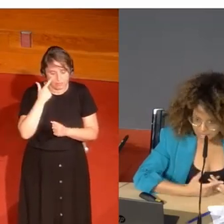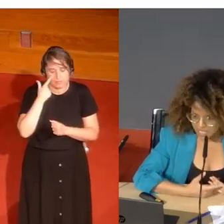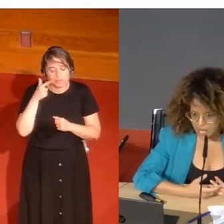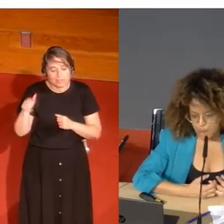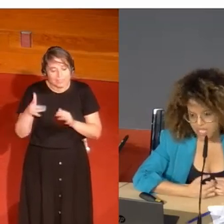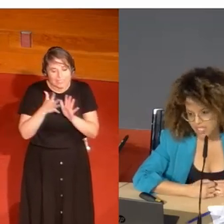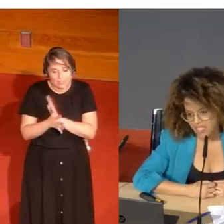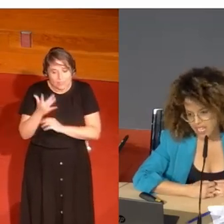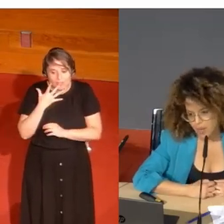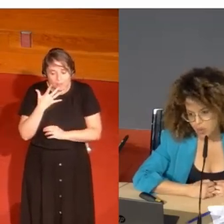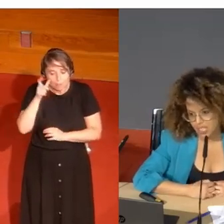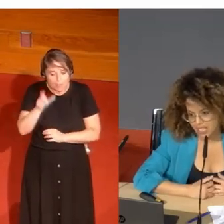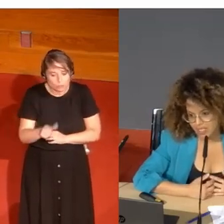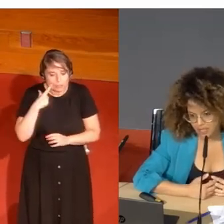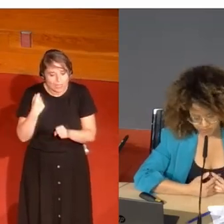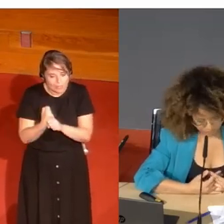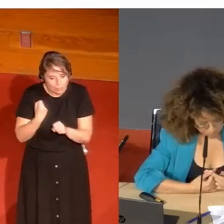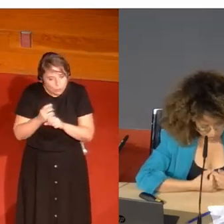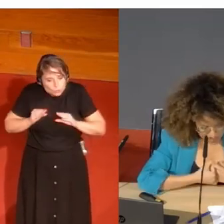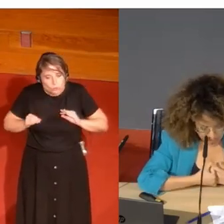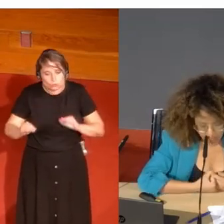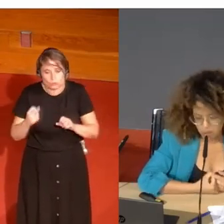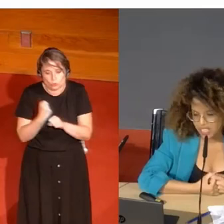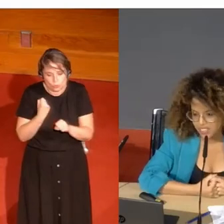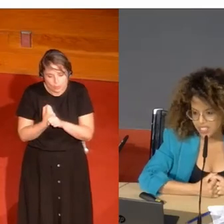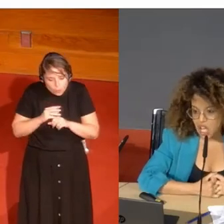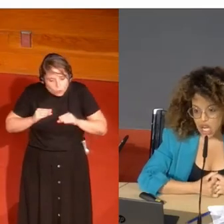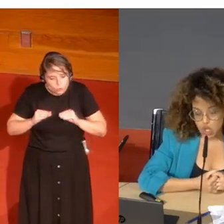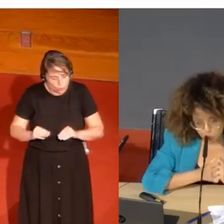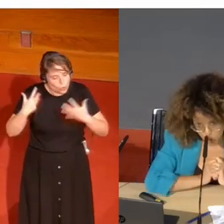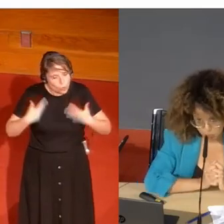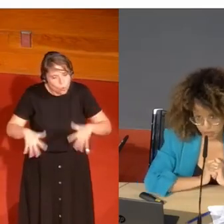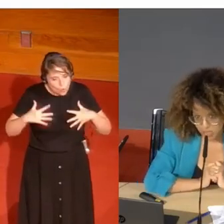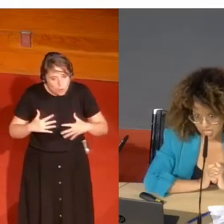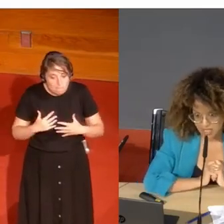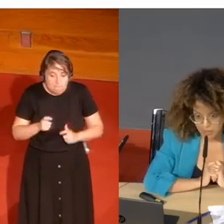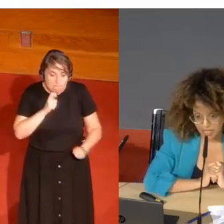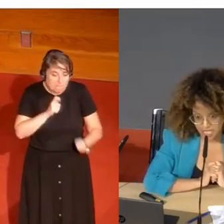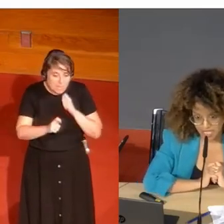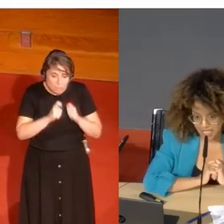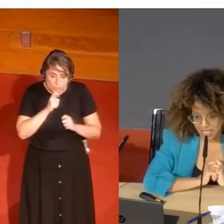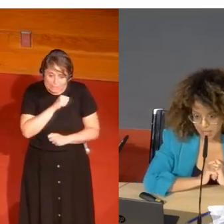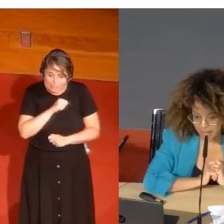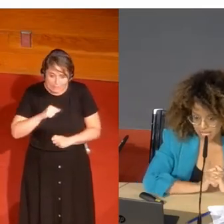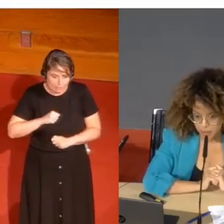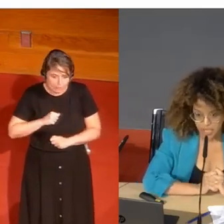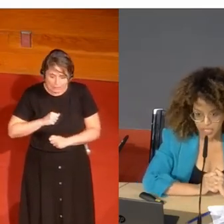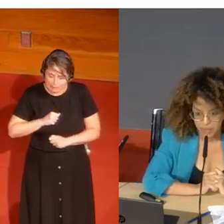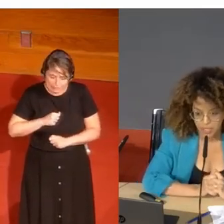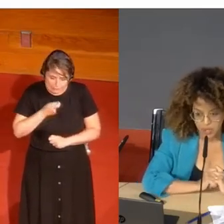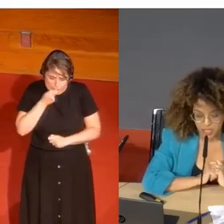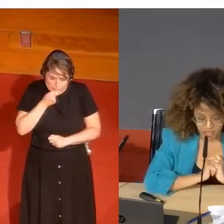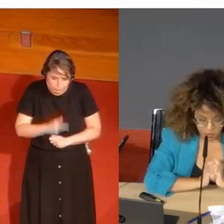heroicidad de la labor que ejercen el trabajo que hacen los pocos periodistas independientes que quedan en el país